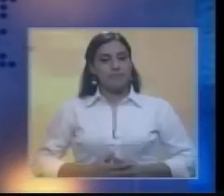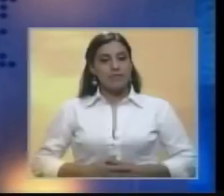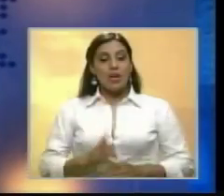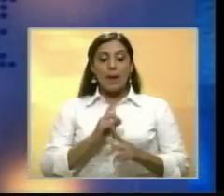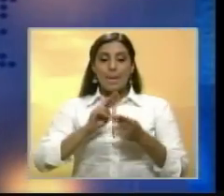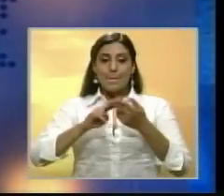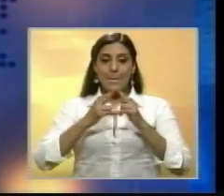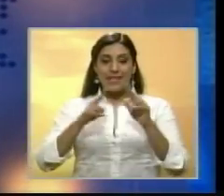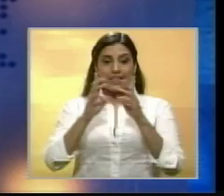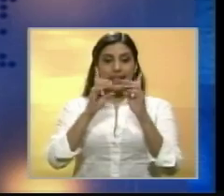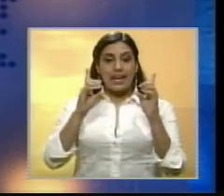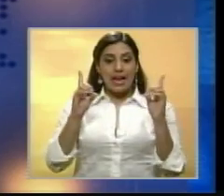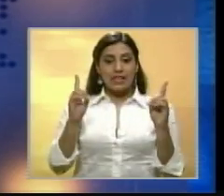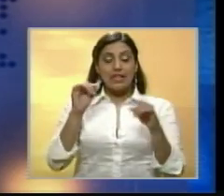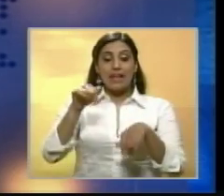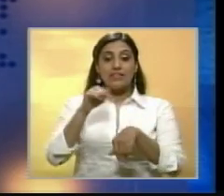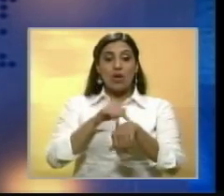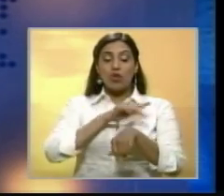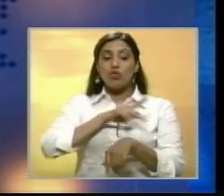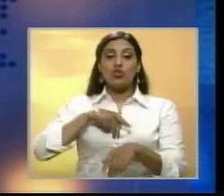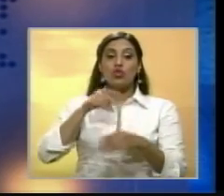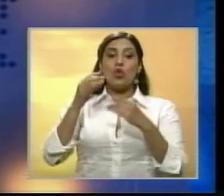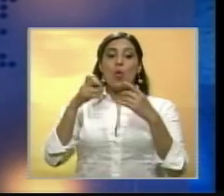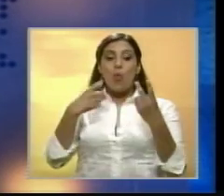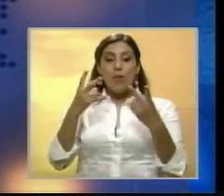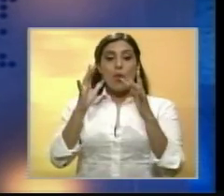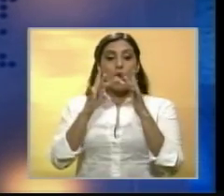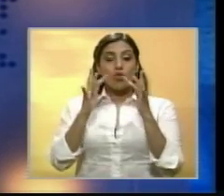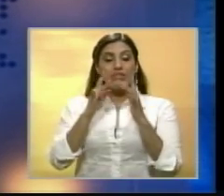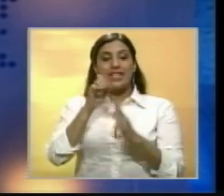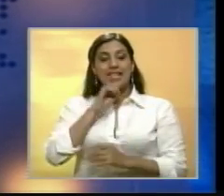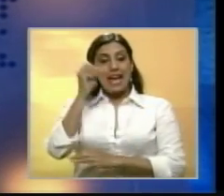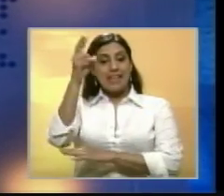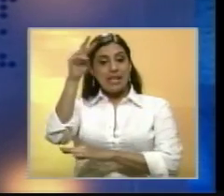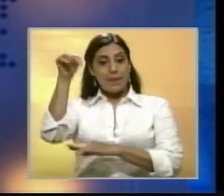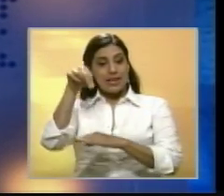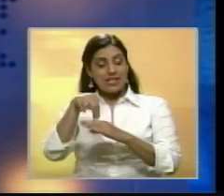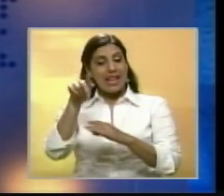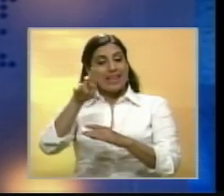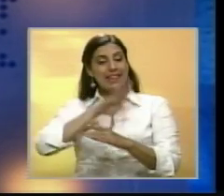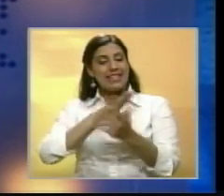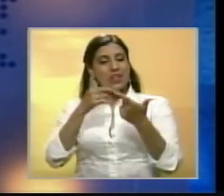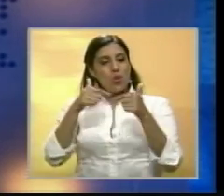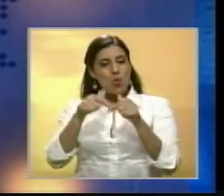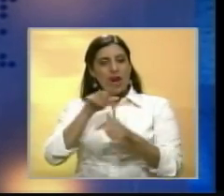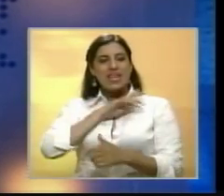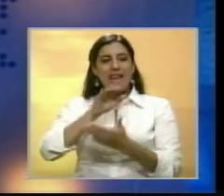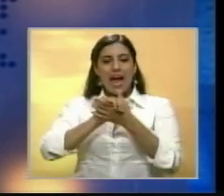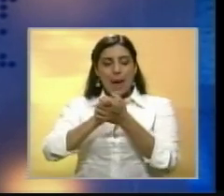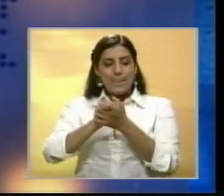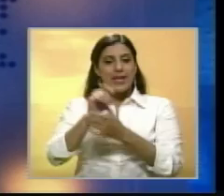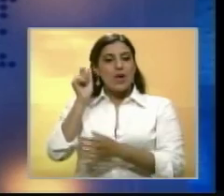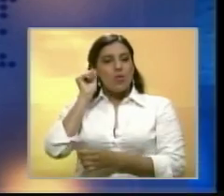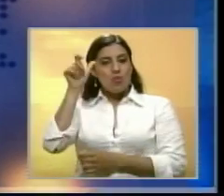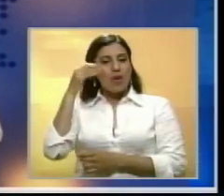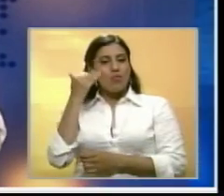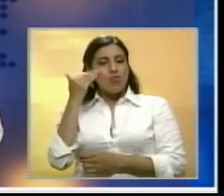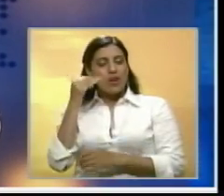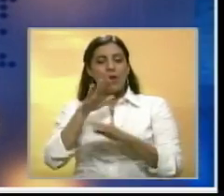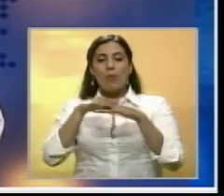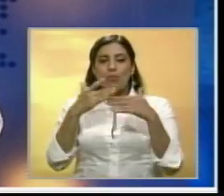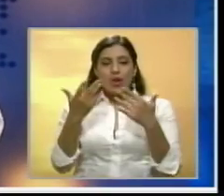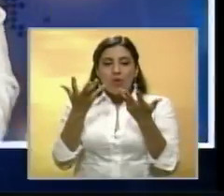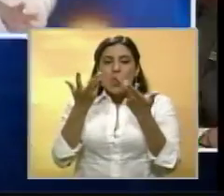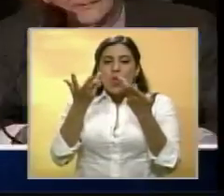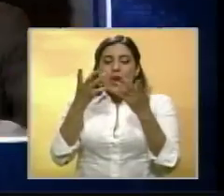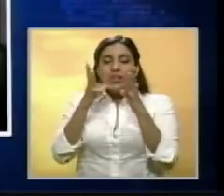Bueno, paz a su alma. Y a esta hora vamos a establecer un nuevo contacto con la Asamblea Nacional. Allí se encuentra nuestra compañera Lirio Pérez y